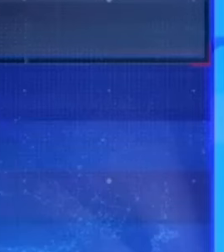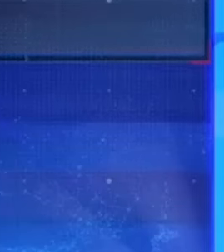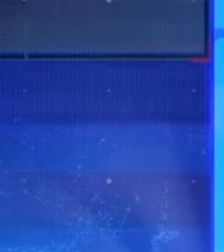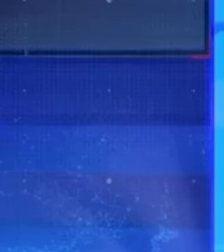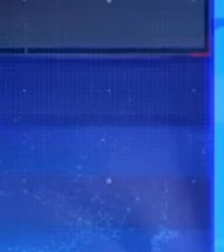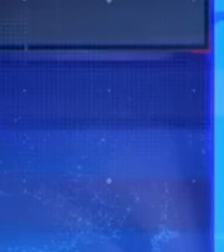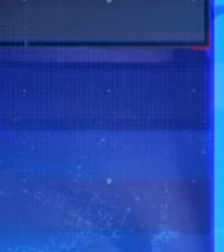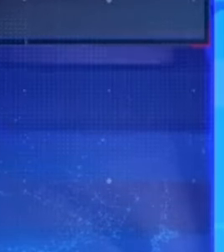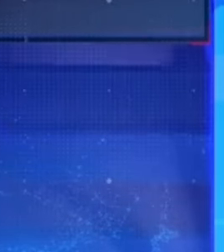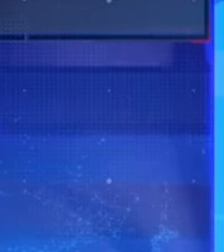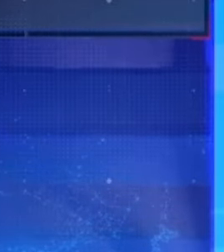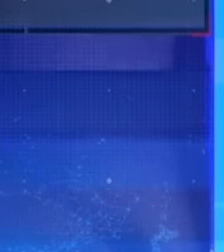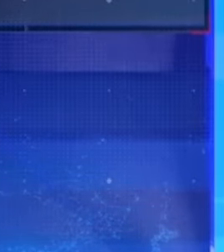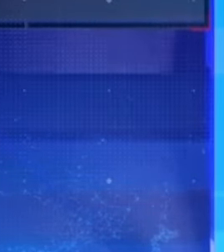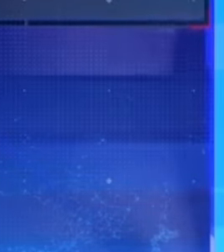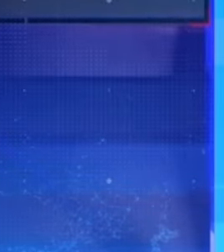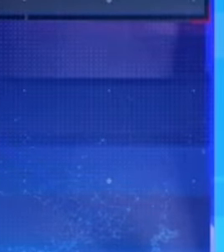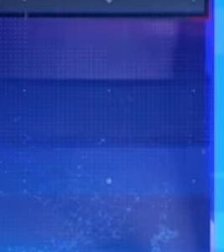más